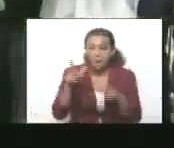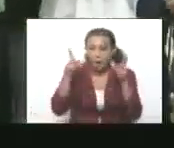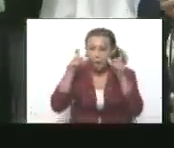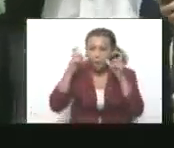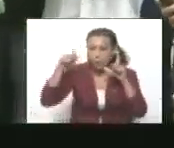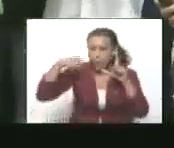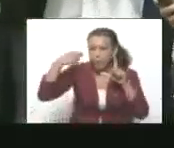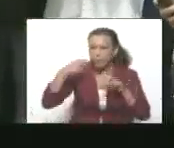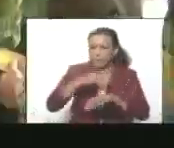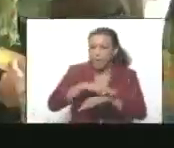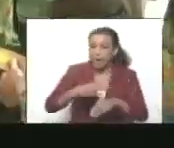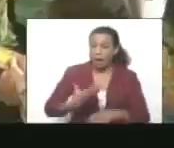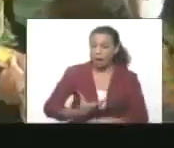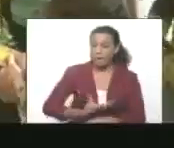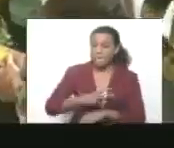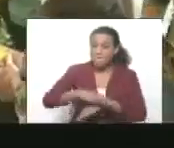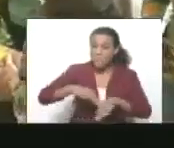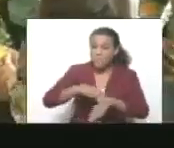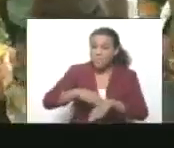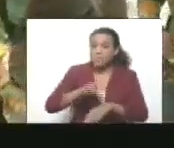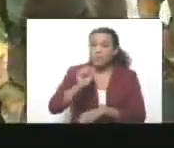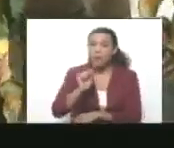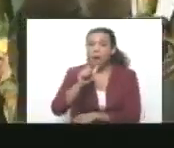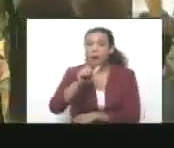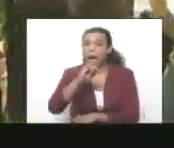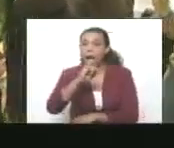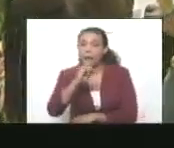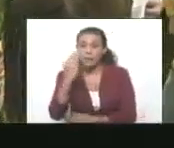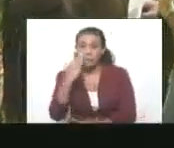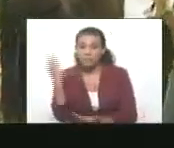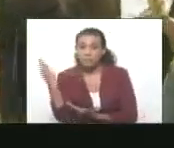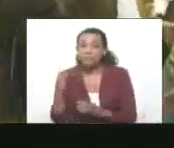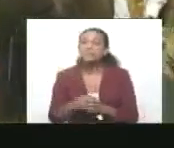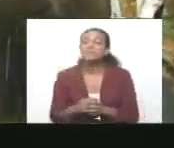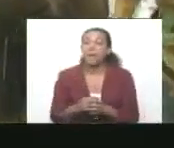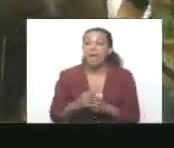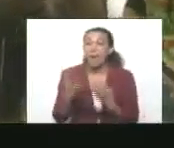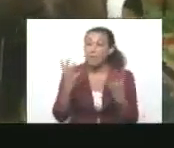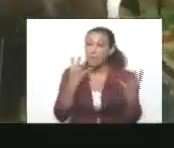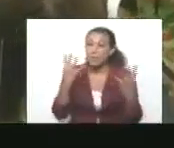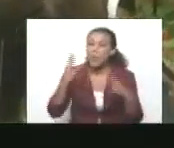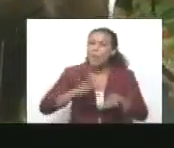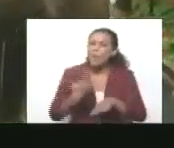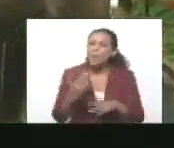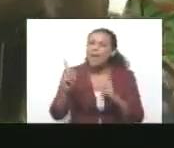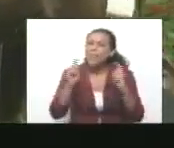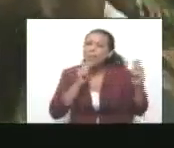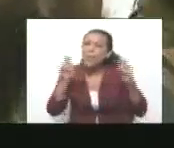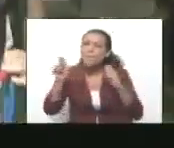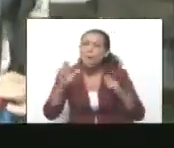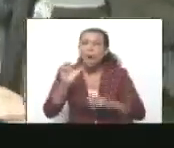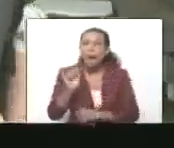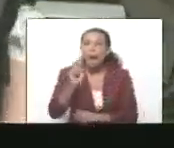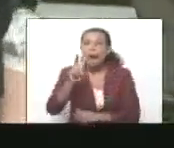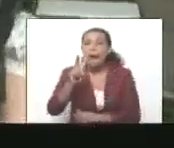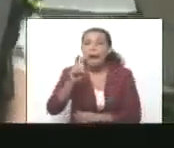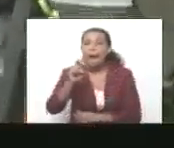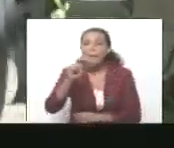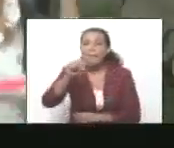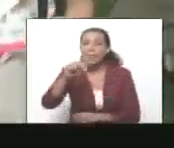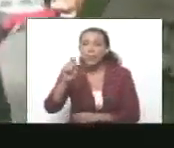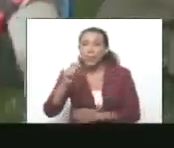el ministro Ali Padrón. ¿Ah? Tremenda exposición. ¿Por qué Turismo de Ventura?